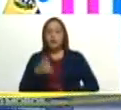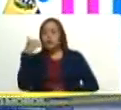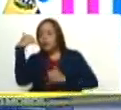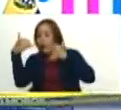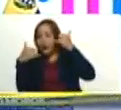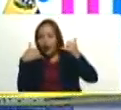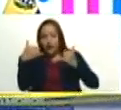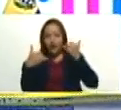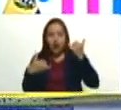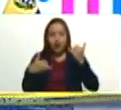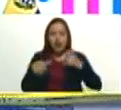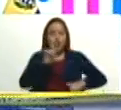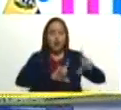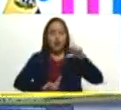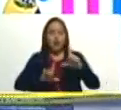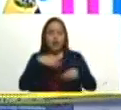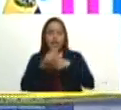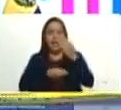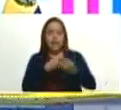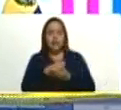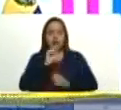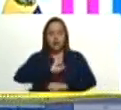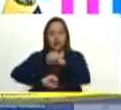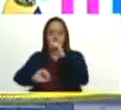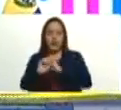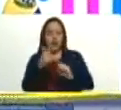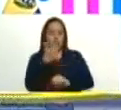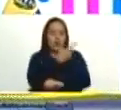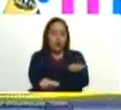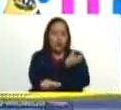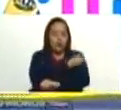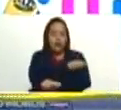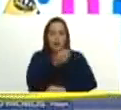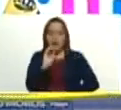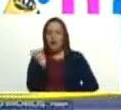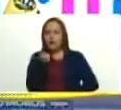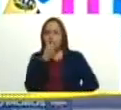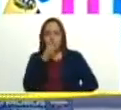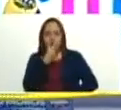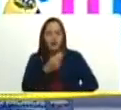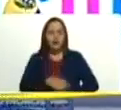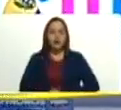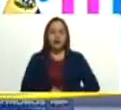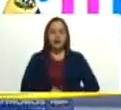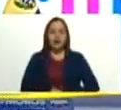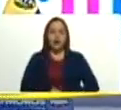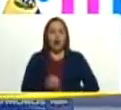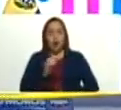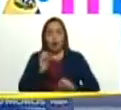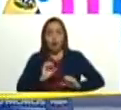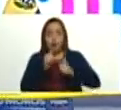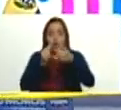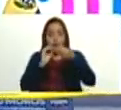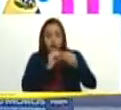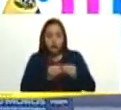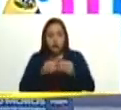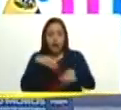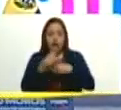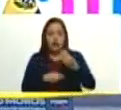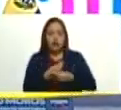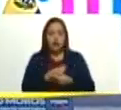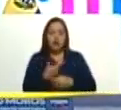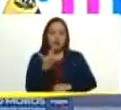laboratorios que producían antivirales, que producían medicamentos o que empezaron a producir las